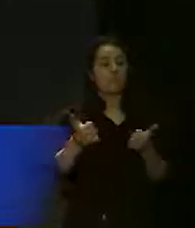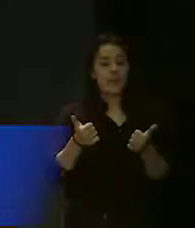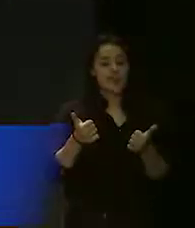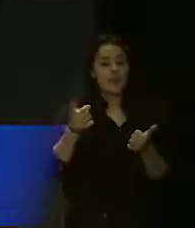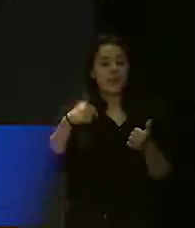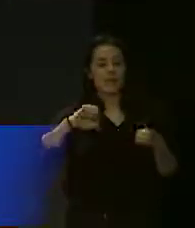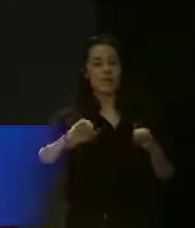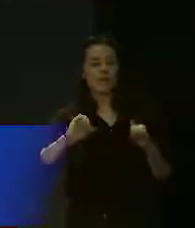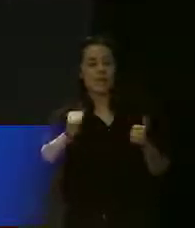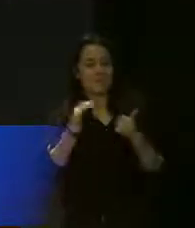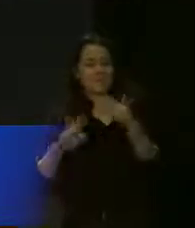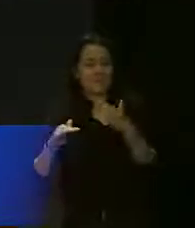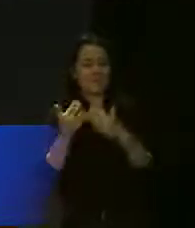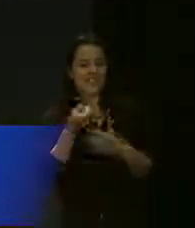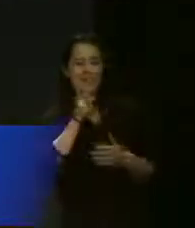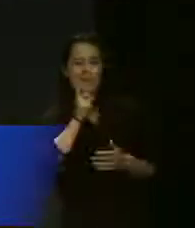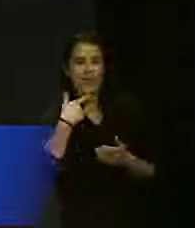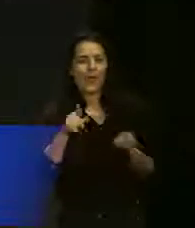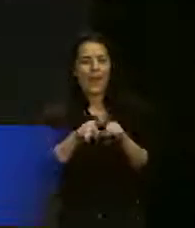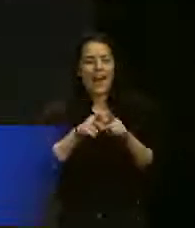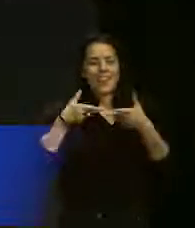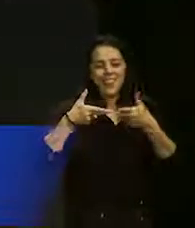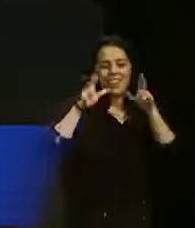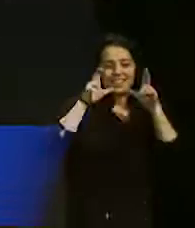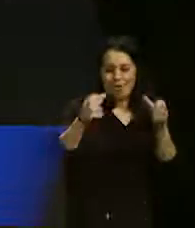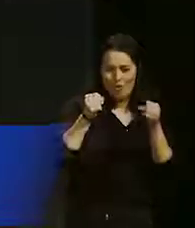el día con un desayuno fuerte.